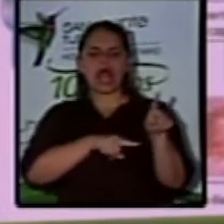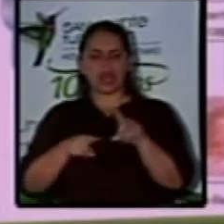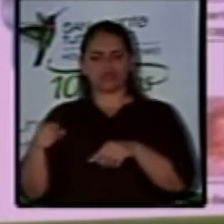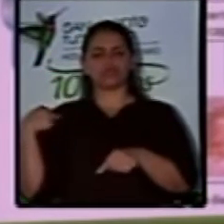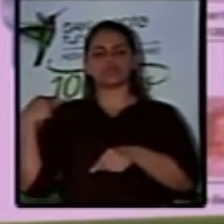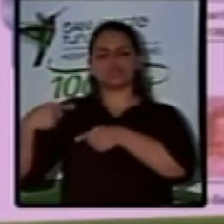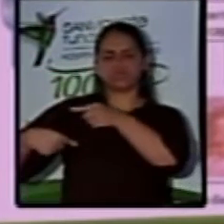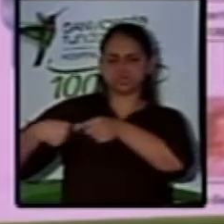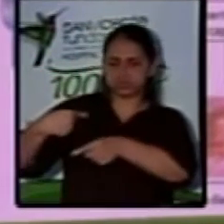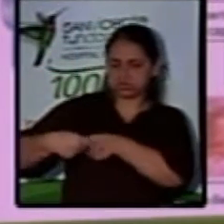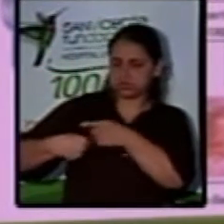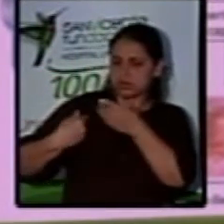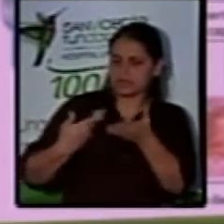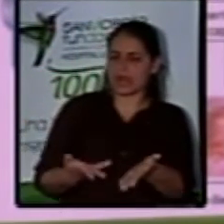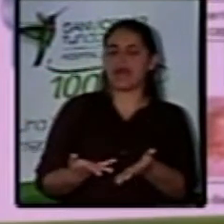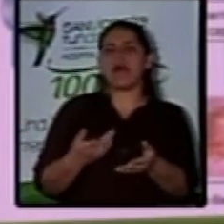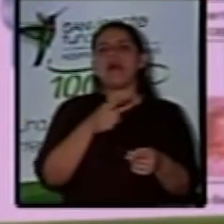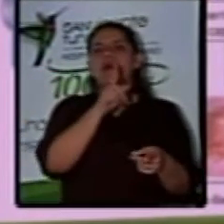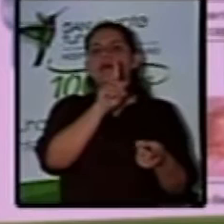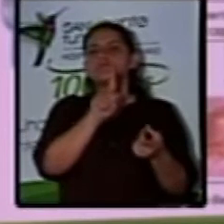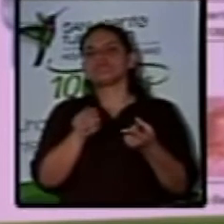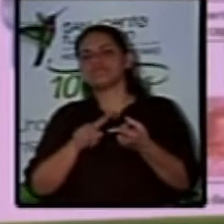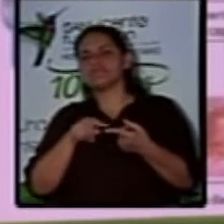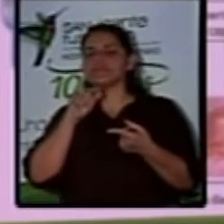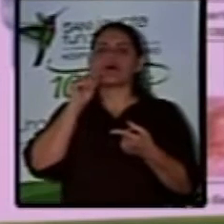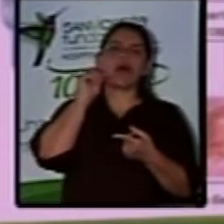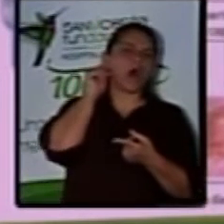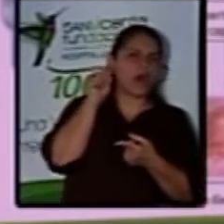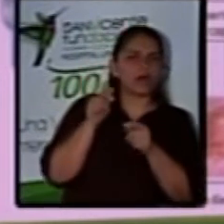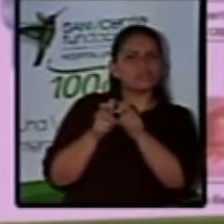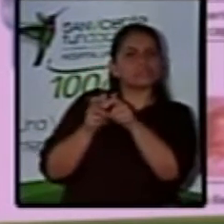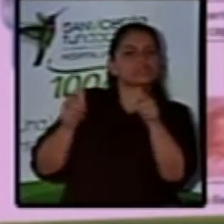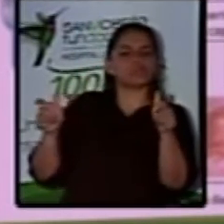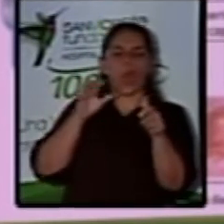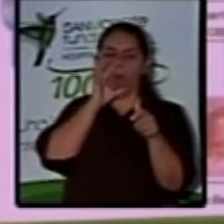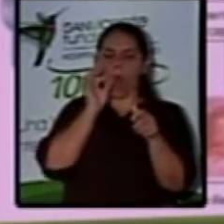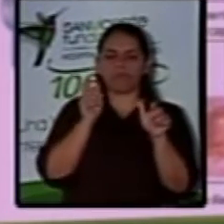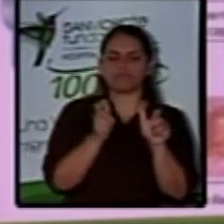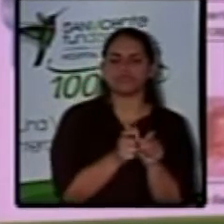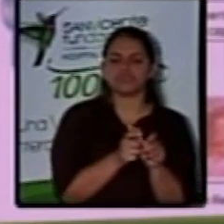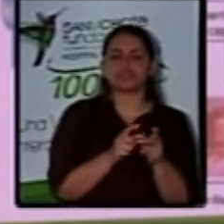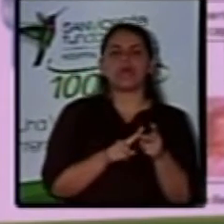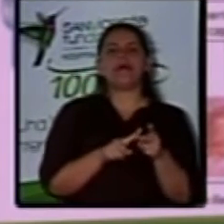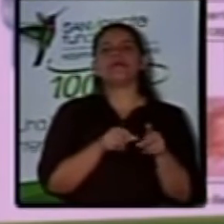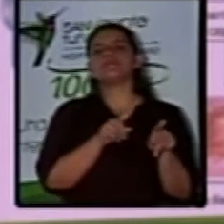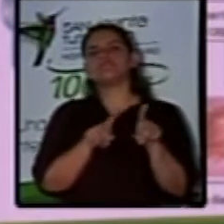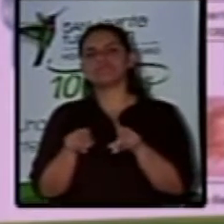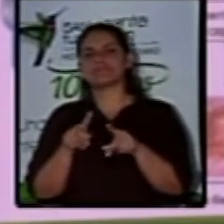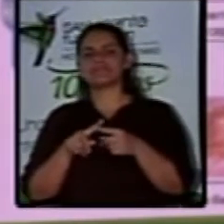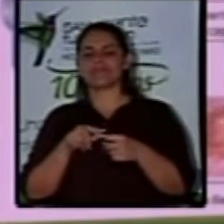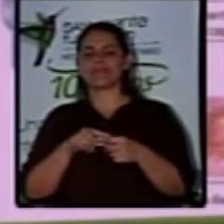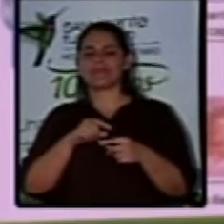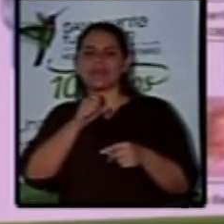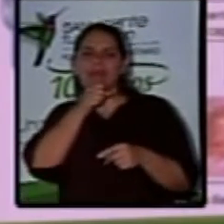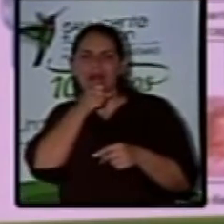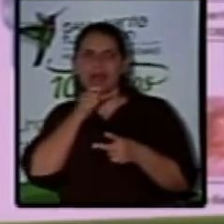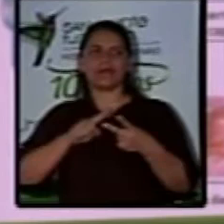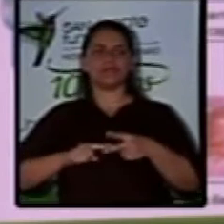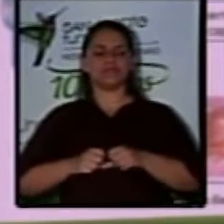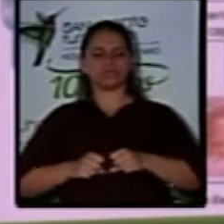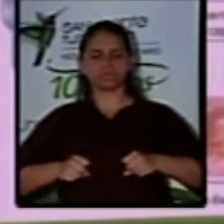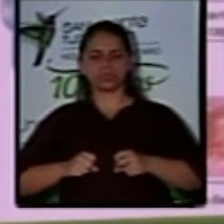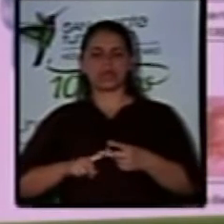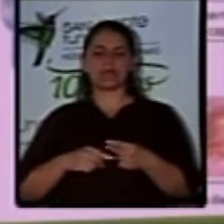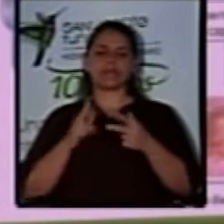factores predisponentes, la herencia, el género, la cantidad de embarazos, a medida que pasa la edad, la obesidad y el sedentarismo,